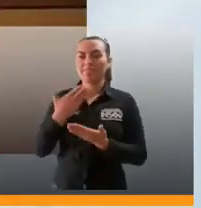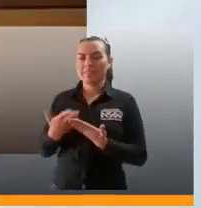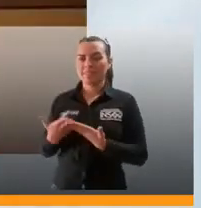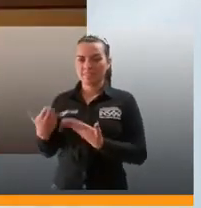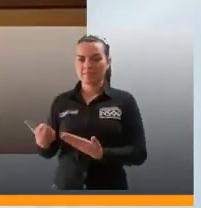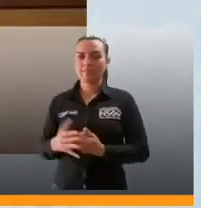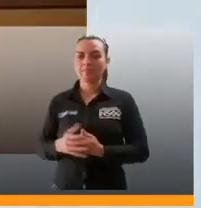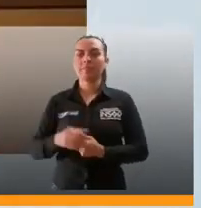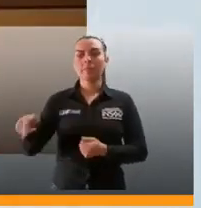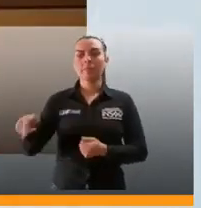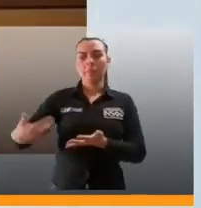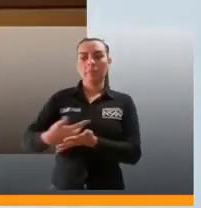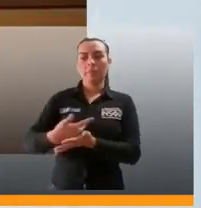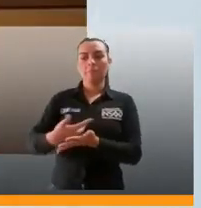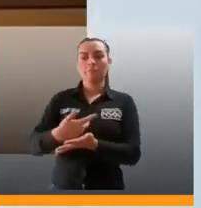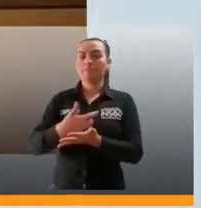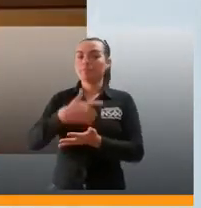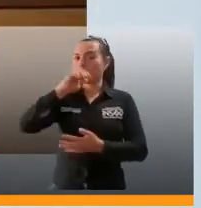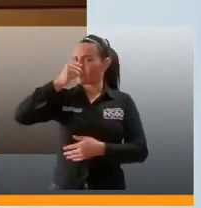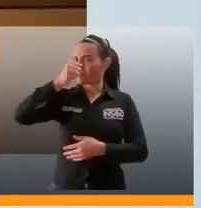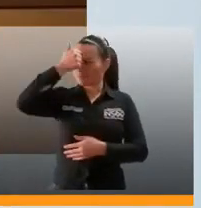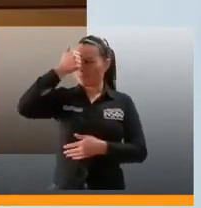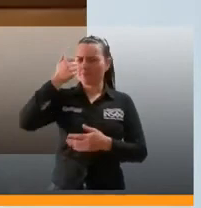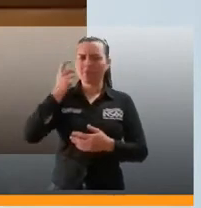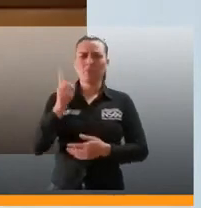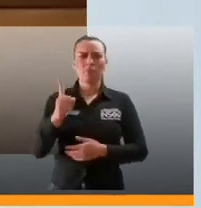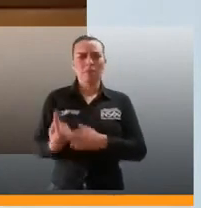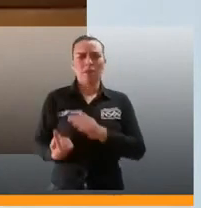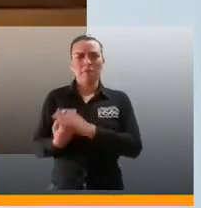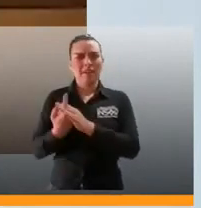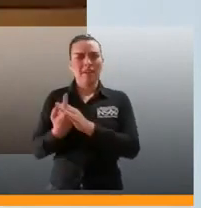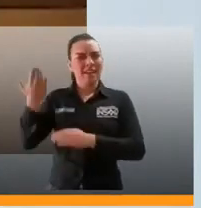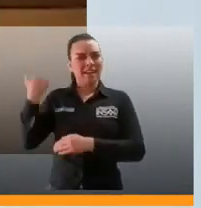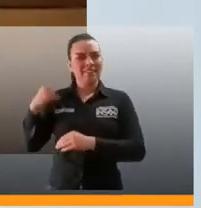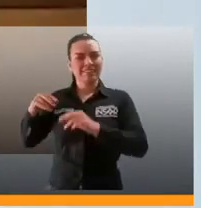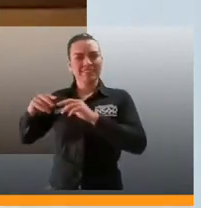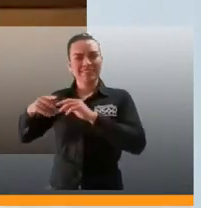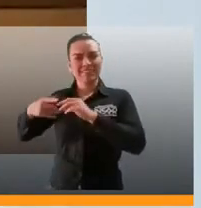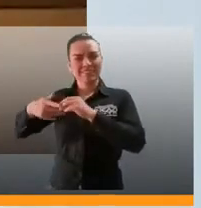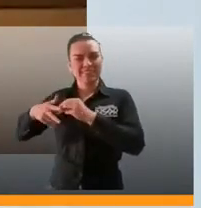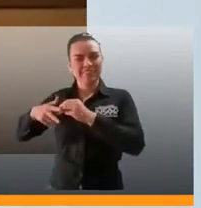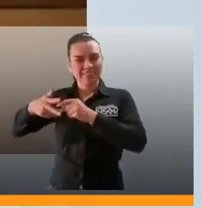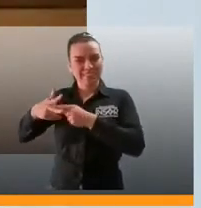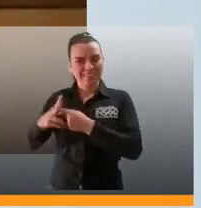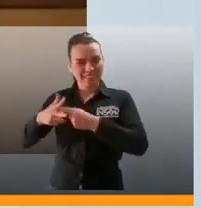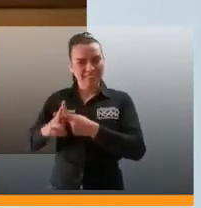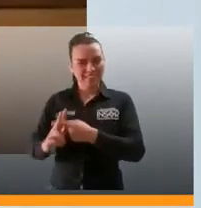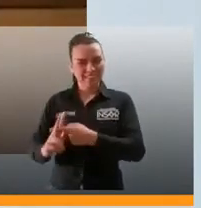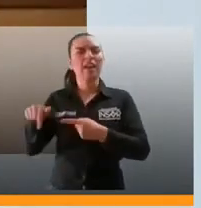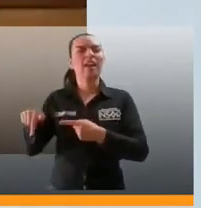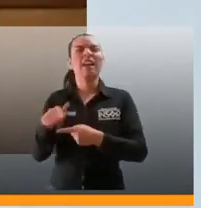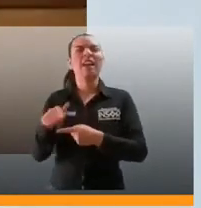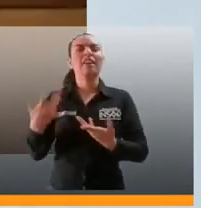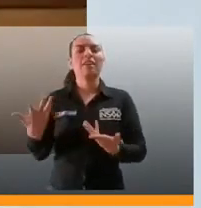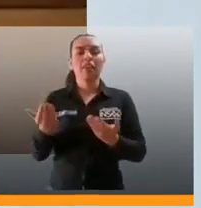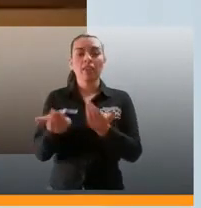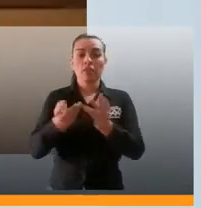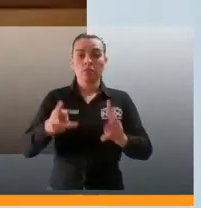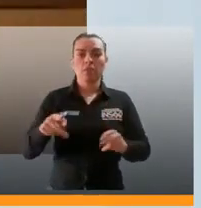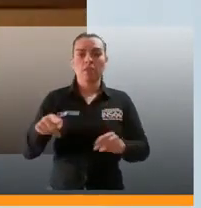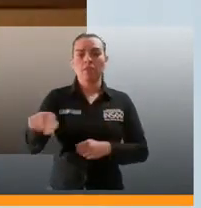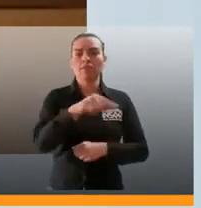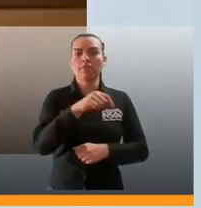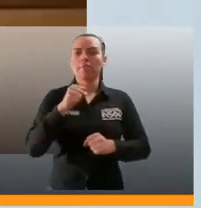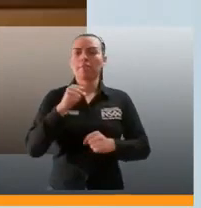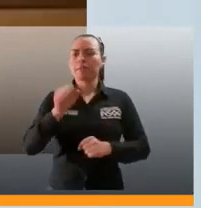recomendaciones fundamentales que surgieron de muchos talleres es la participación activa de los estudiantes. Eso lo hemos dicho a lo